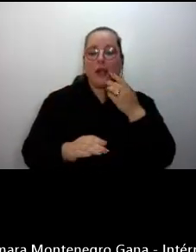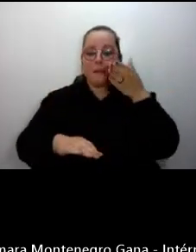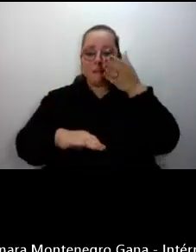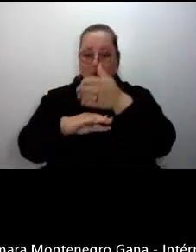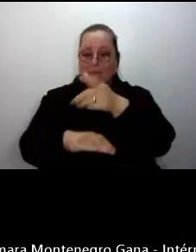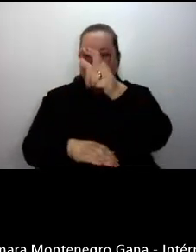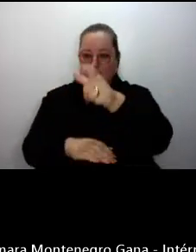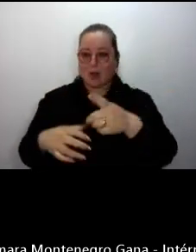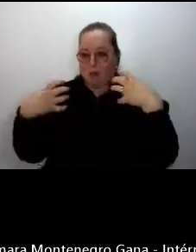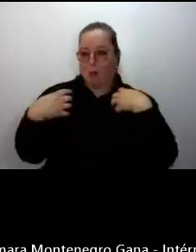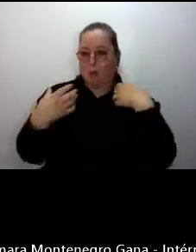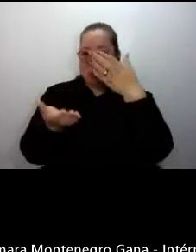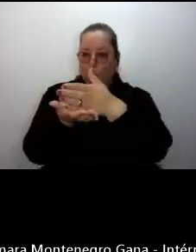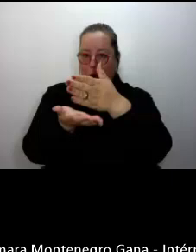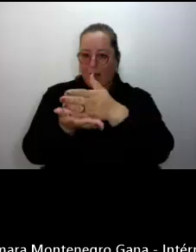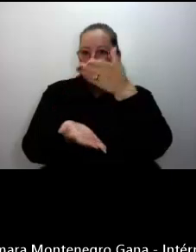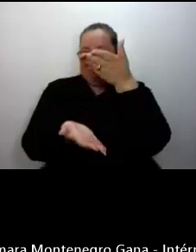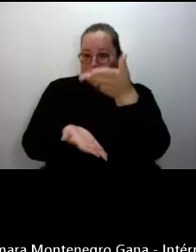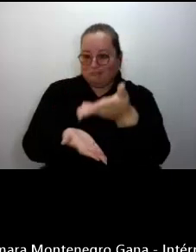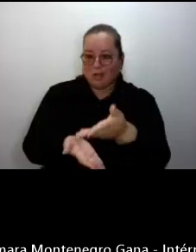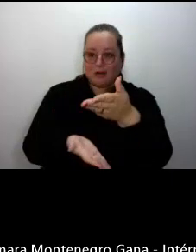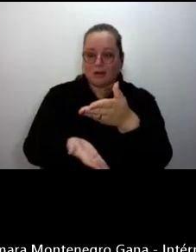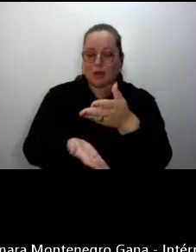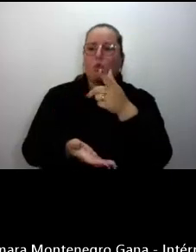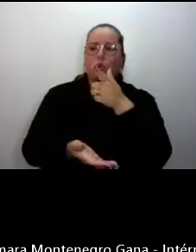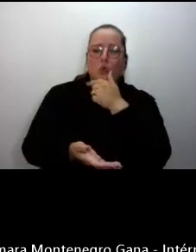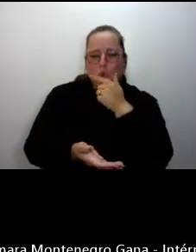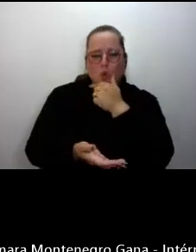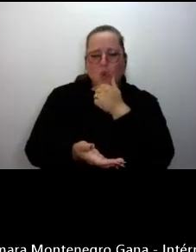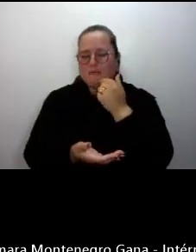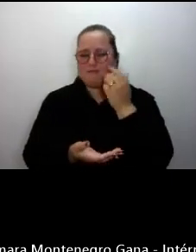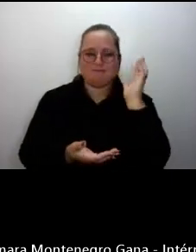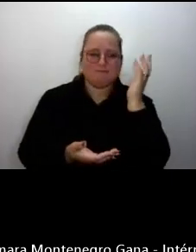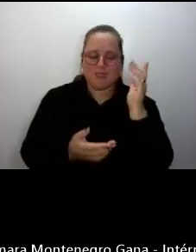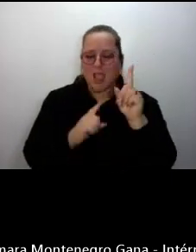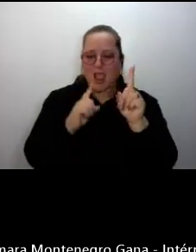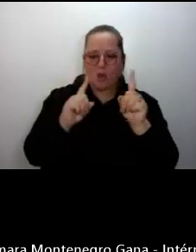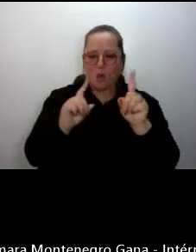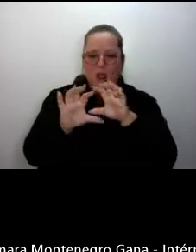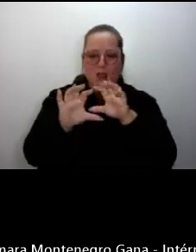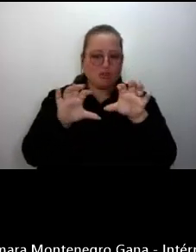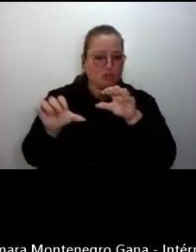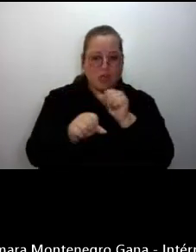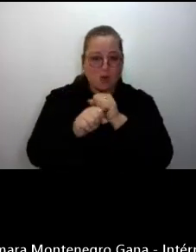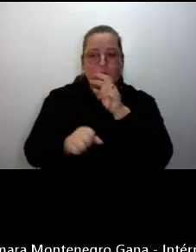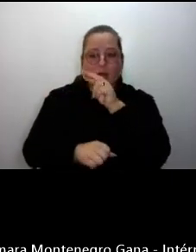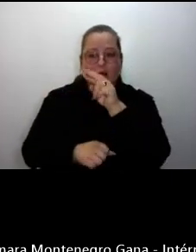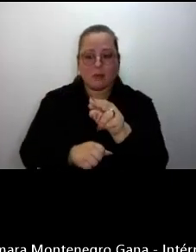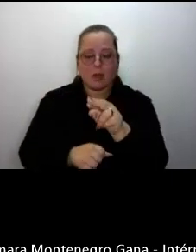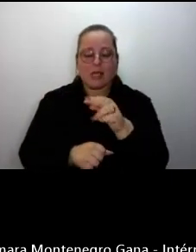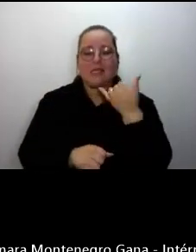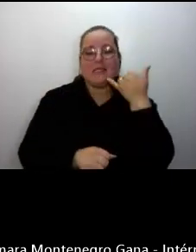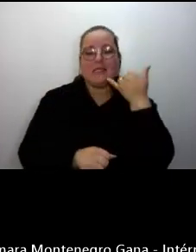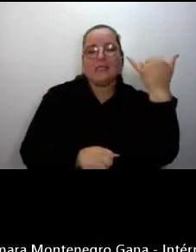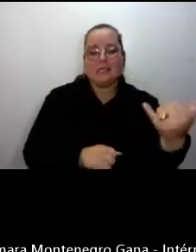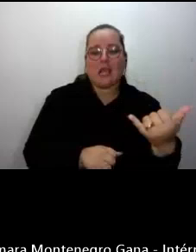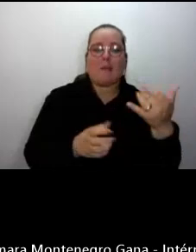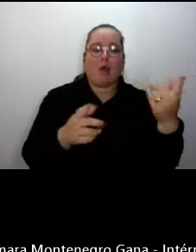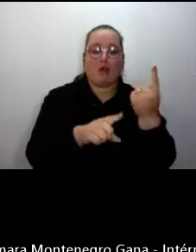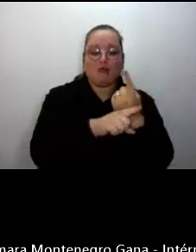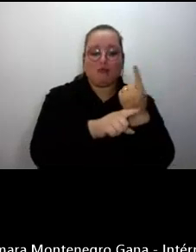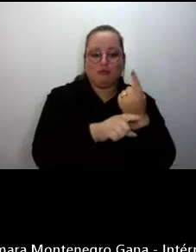establecimiento. Si el sostenedor del establecimiento también tiene dudas al respecto, hay cosas que no puede responder, se contacta con los departamentos provinciales